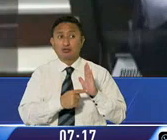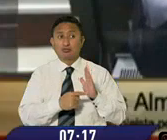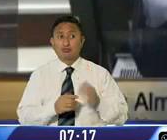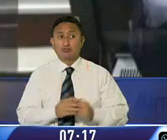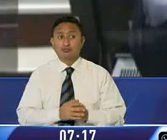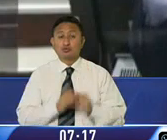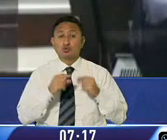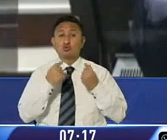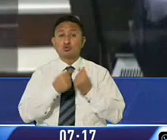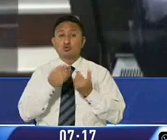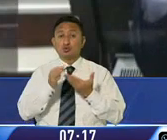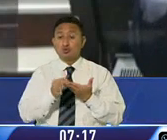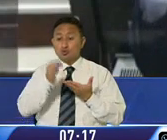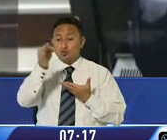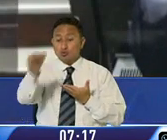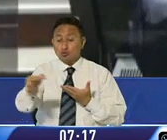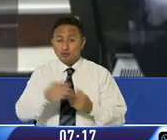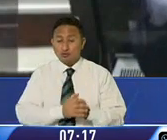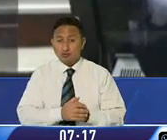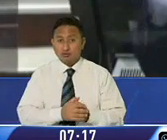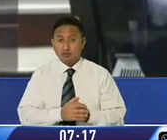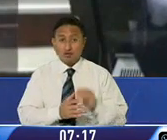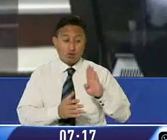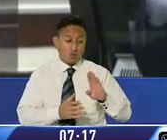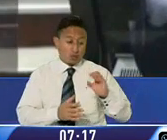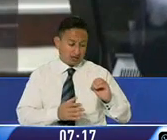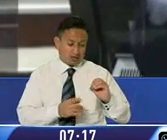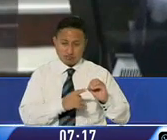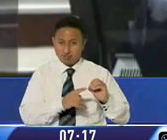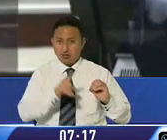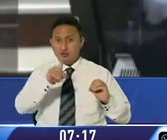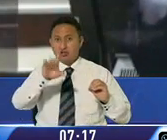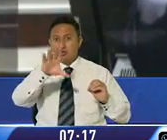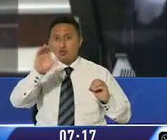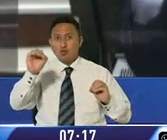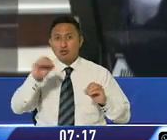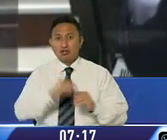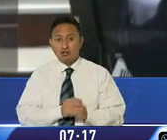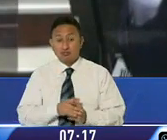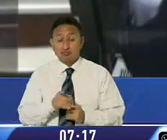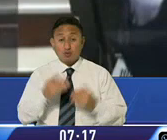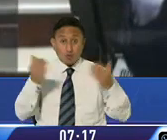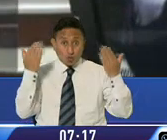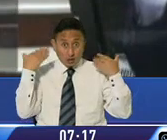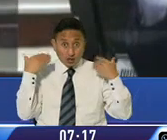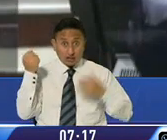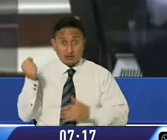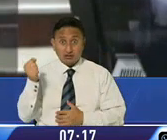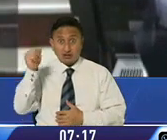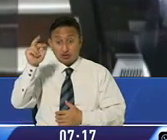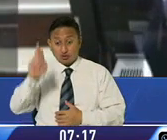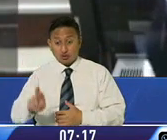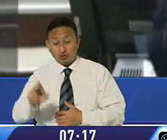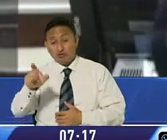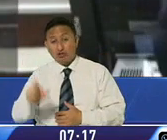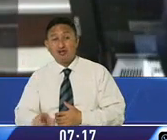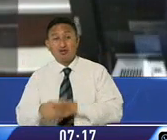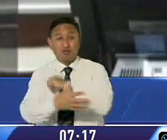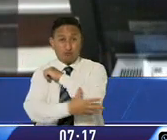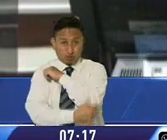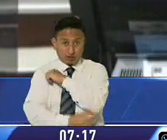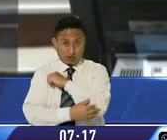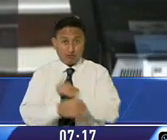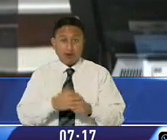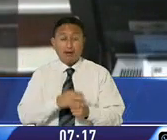pueblos pequeños, planillas de 40 se fueron a 150. Y en Guayaquil, en los suburbios de nuestros hermanos más pobres, que